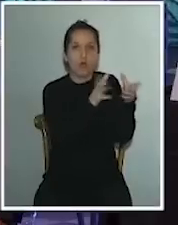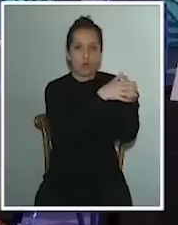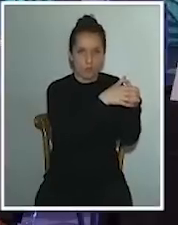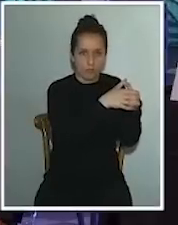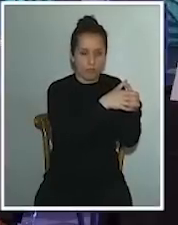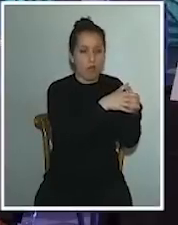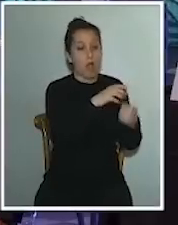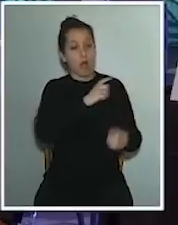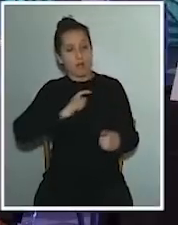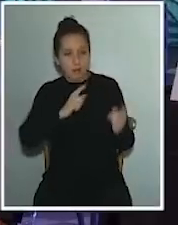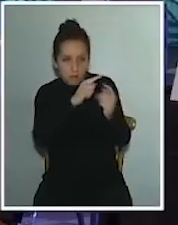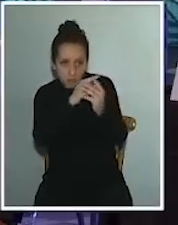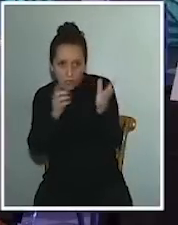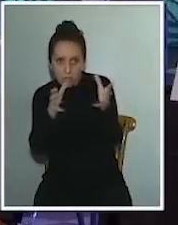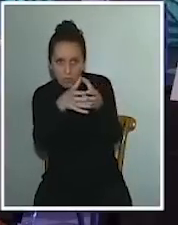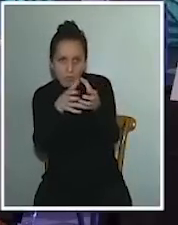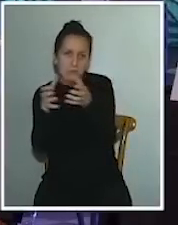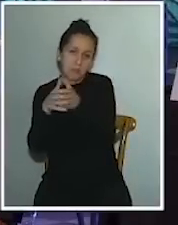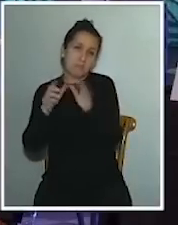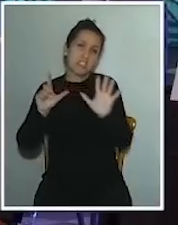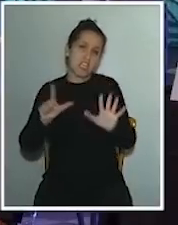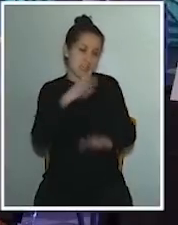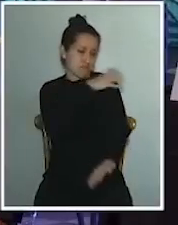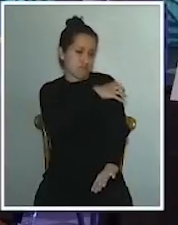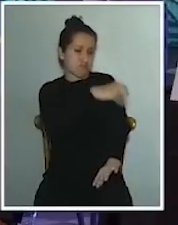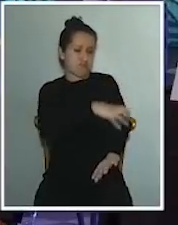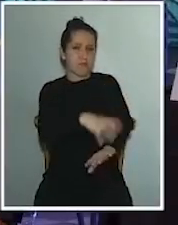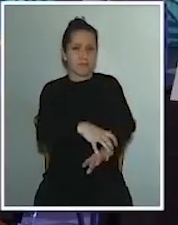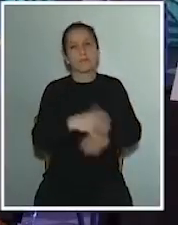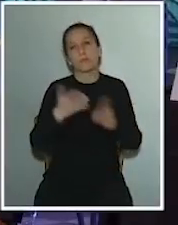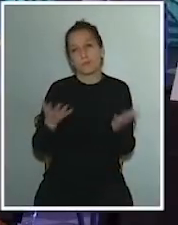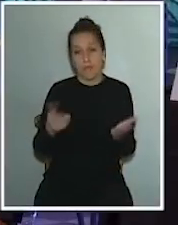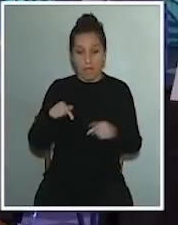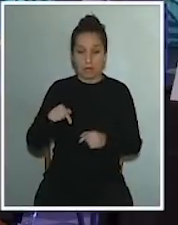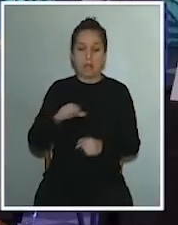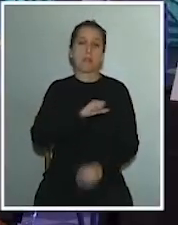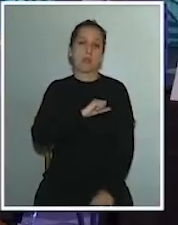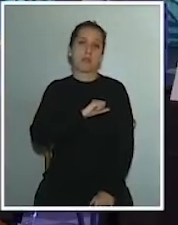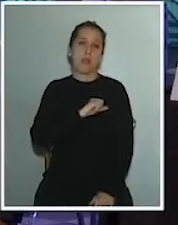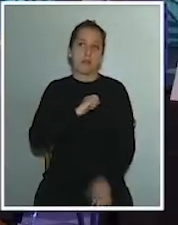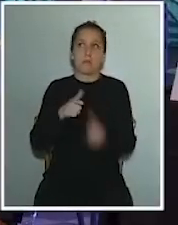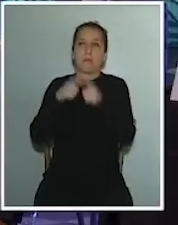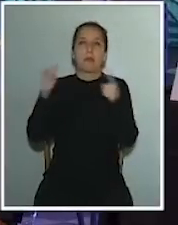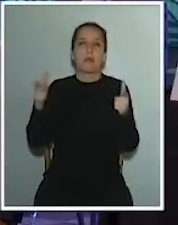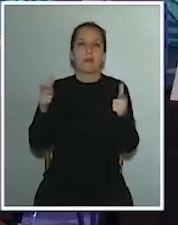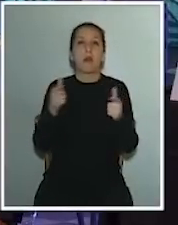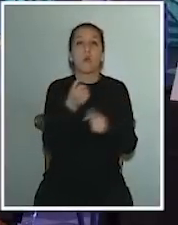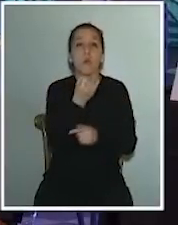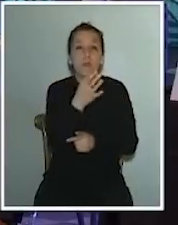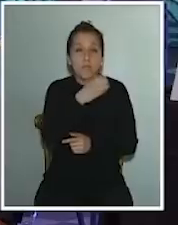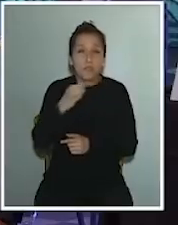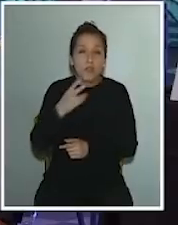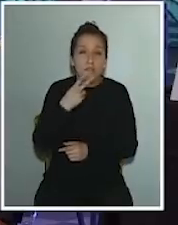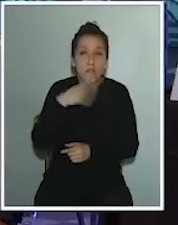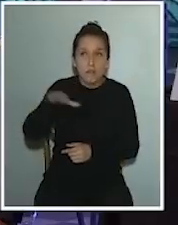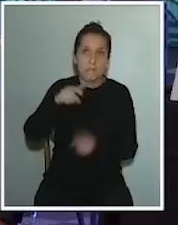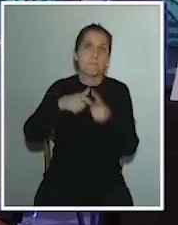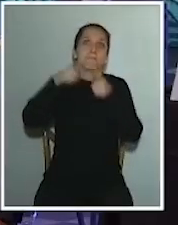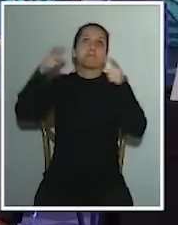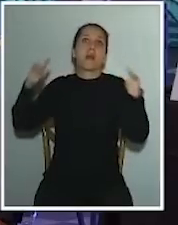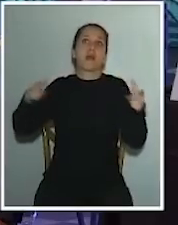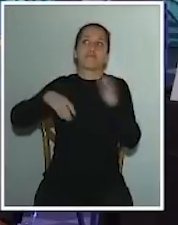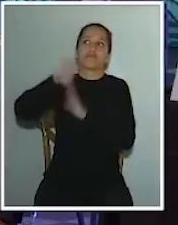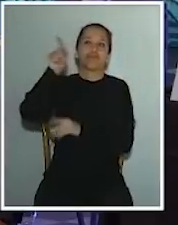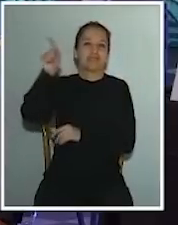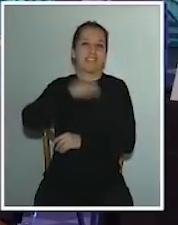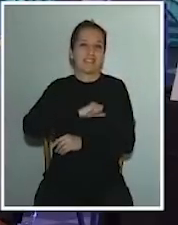a nivel de la nación porque hoy día se concentra todo en la región metropolitana porque tiene mayor cantidad de habitantes y como hemos ido